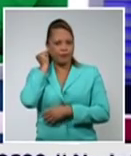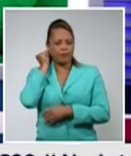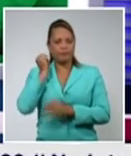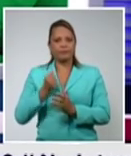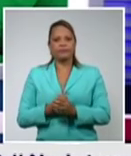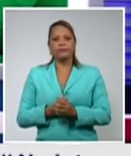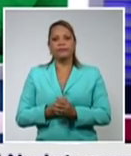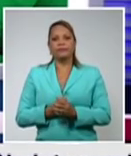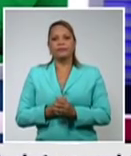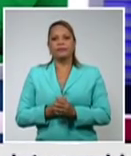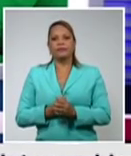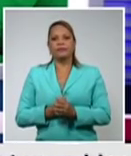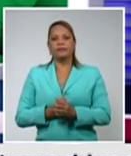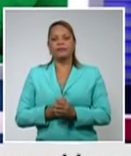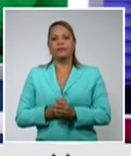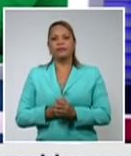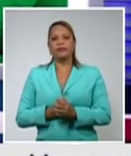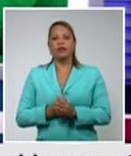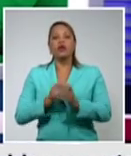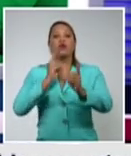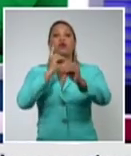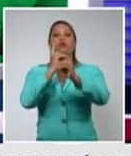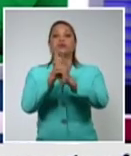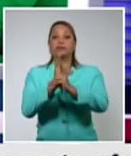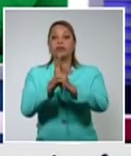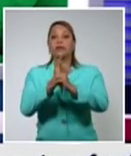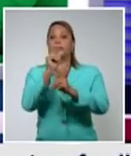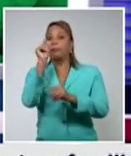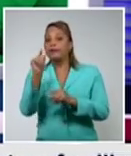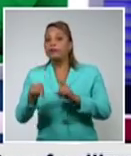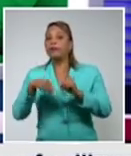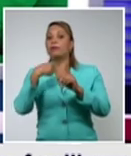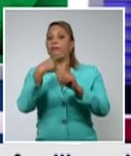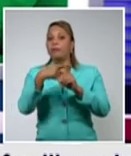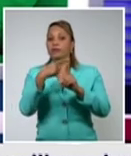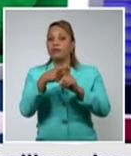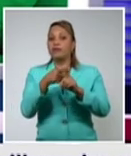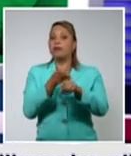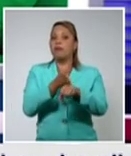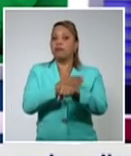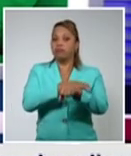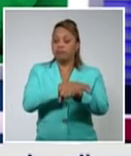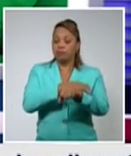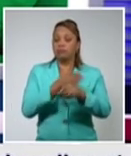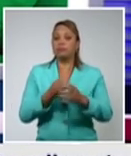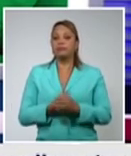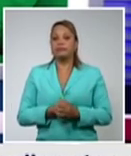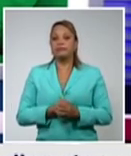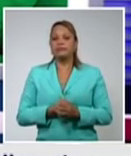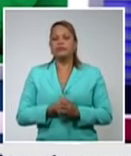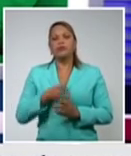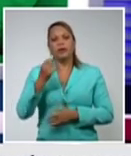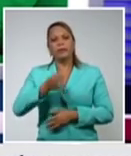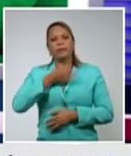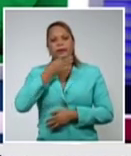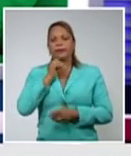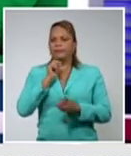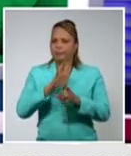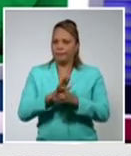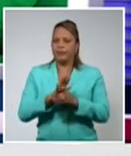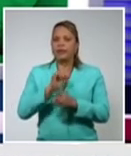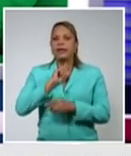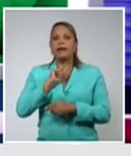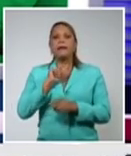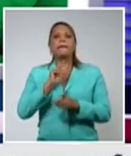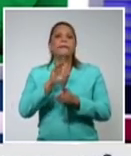Contacto de un caso confirmado ya previamente como elemento epidemiológico. Como decía, comenzó con síntomas el 20 de